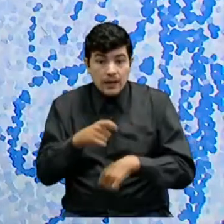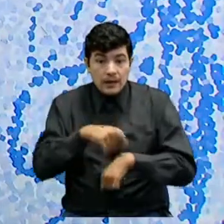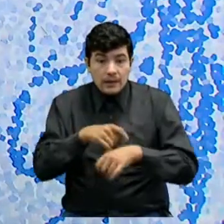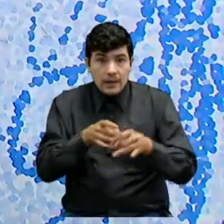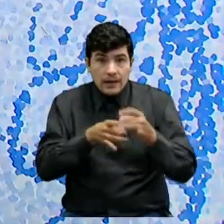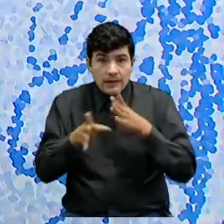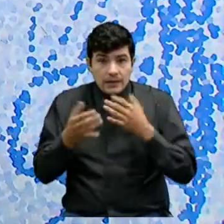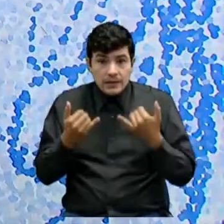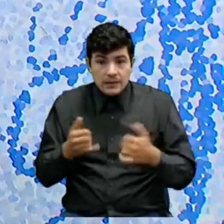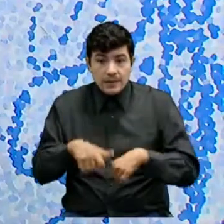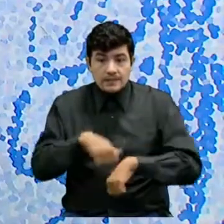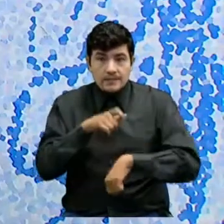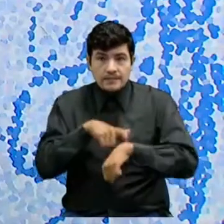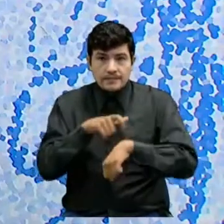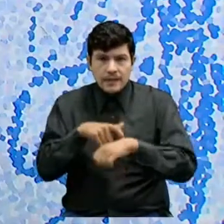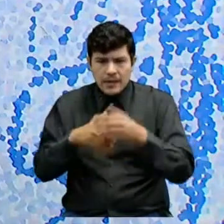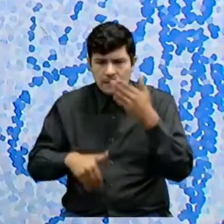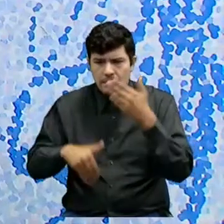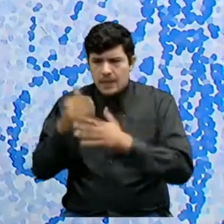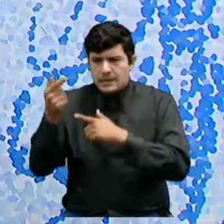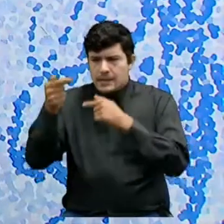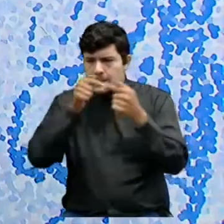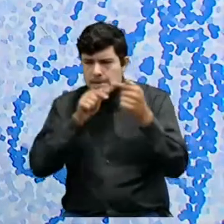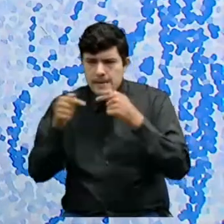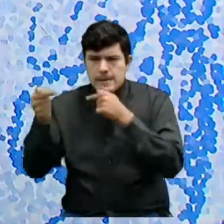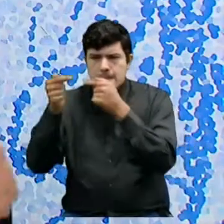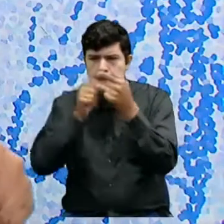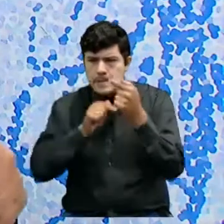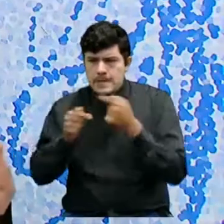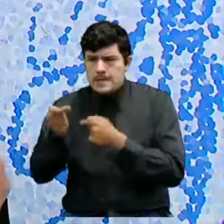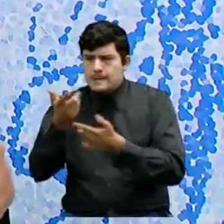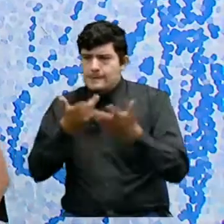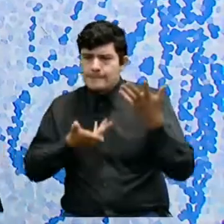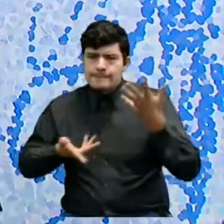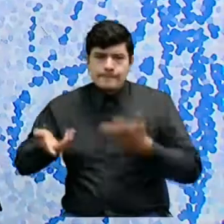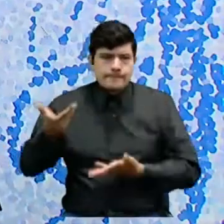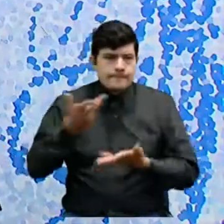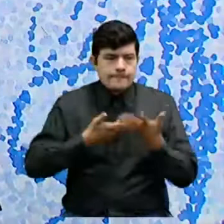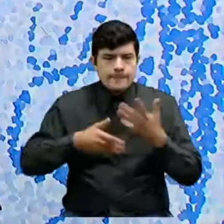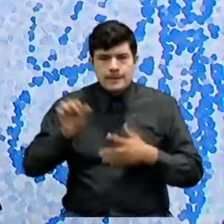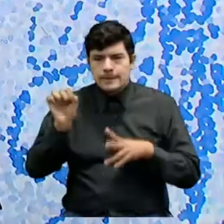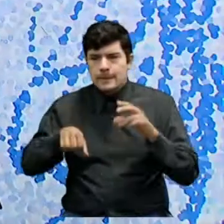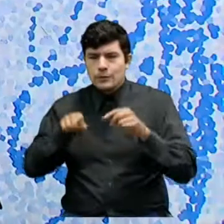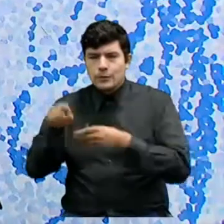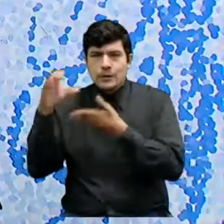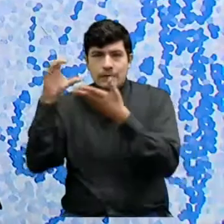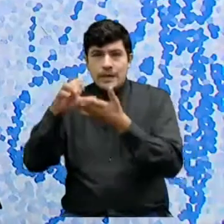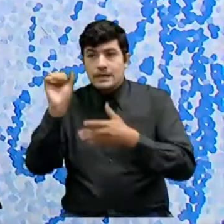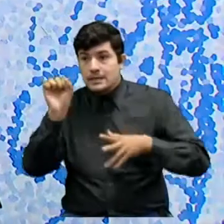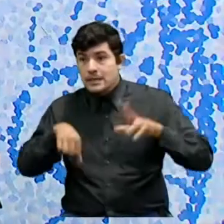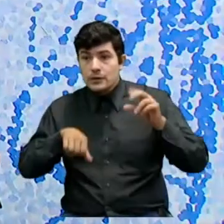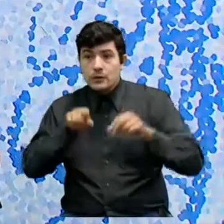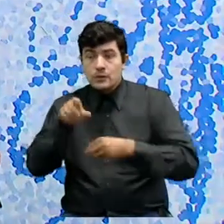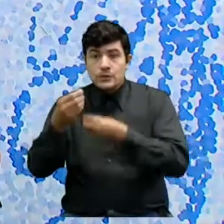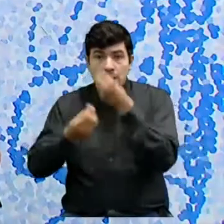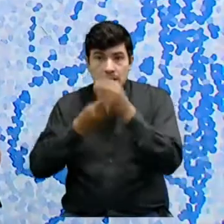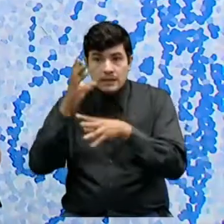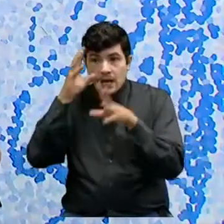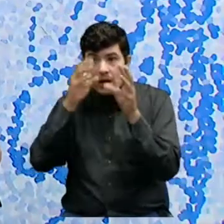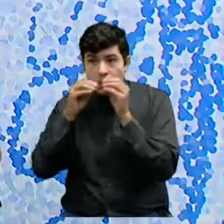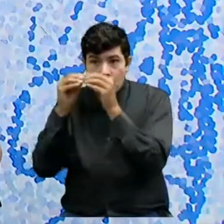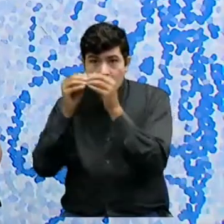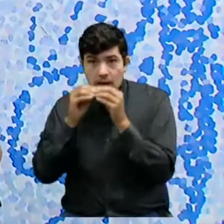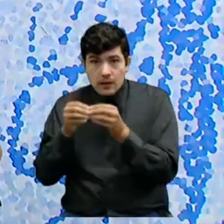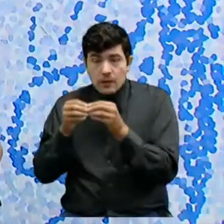época entra la discusión, la eterna discusión del salario mínimo. Si se hace por consenso,